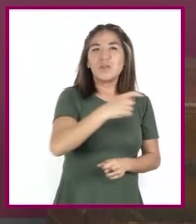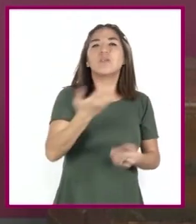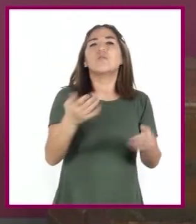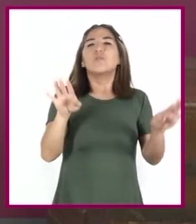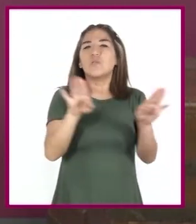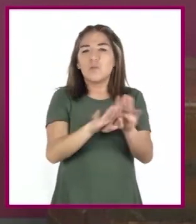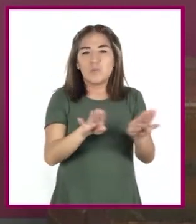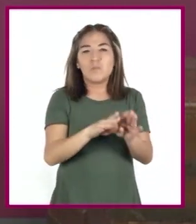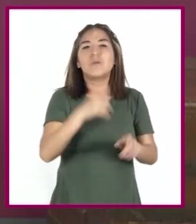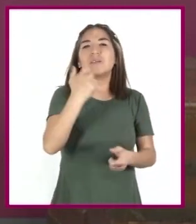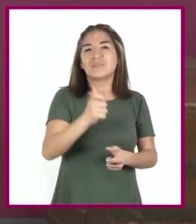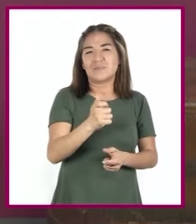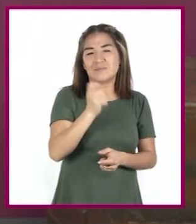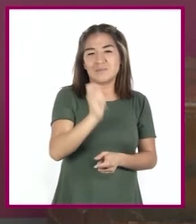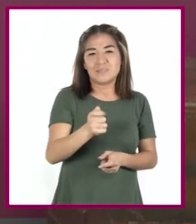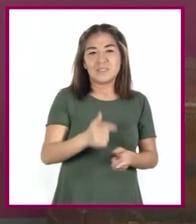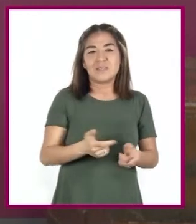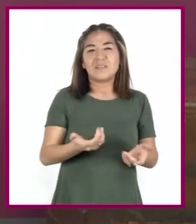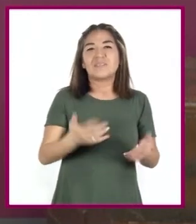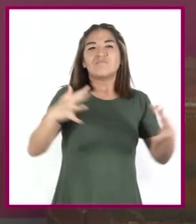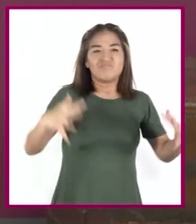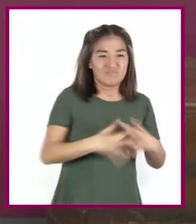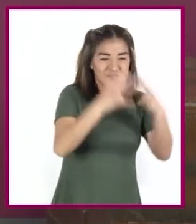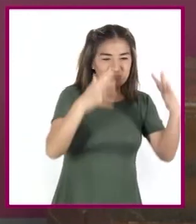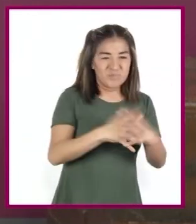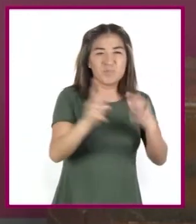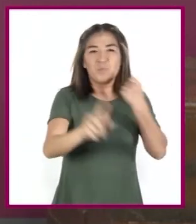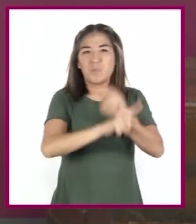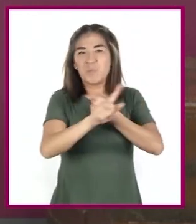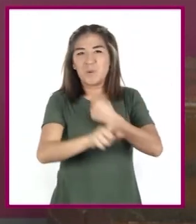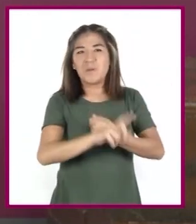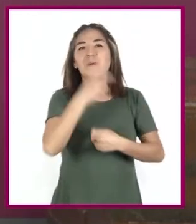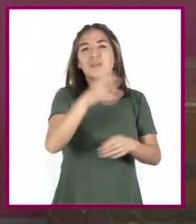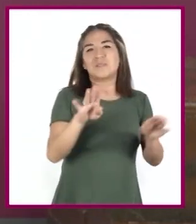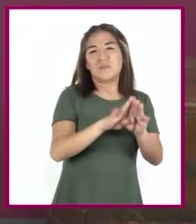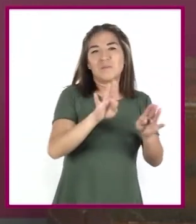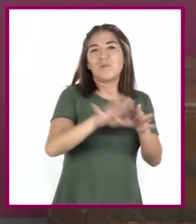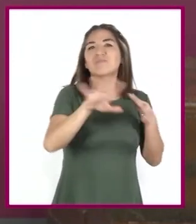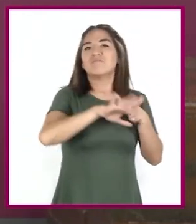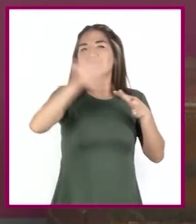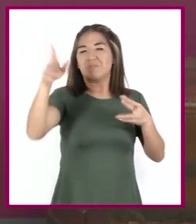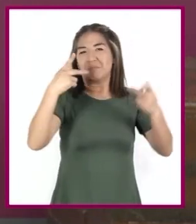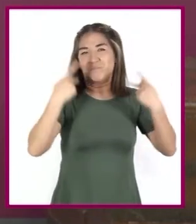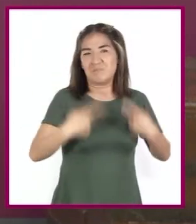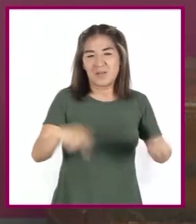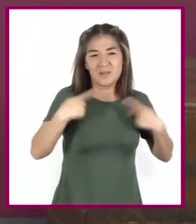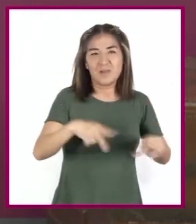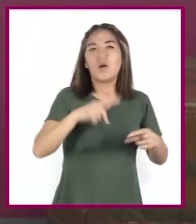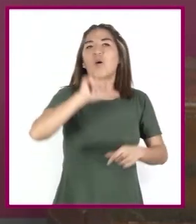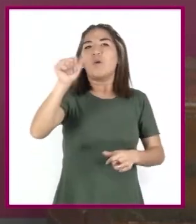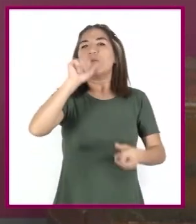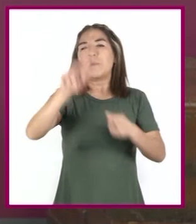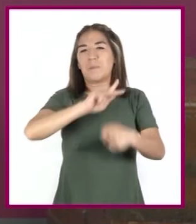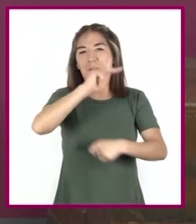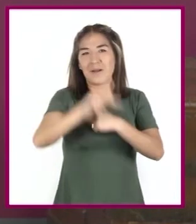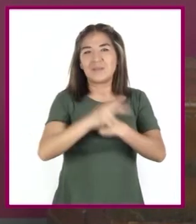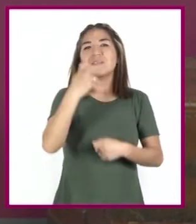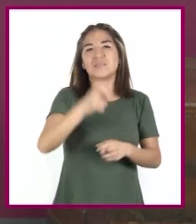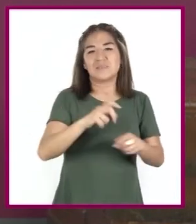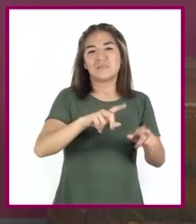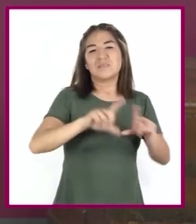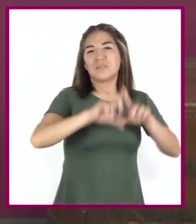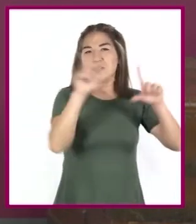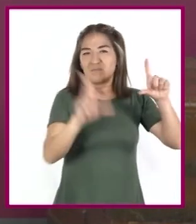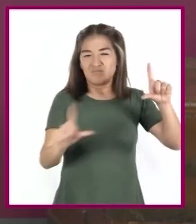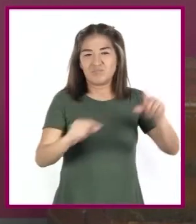medios continuos, trastornos militares e intervenciones extranjeras. que tuvieron lugar a lo largo y ancho del